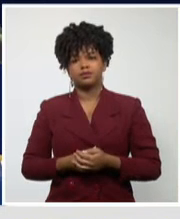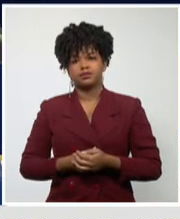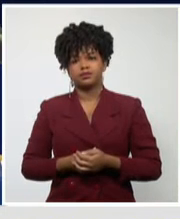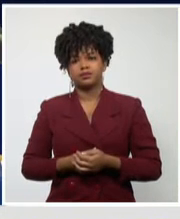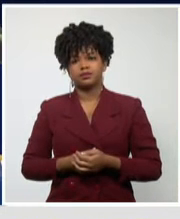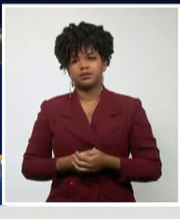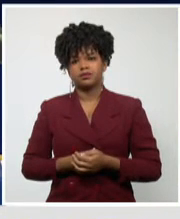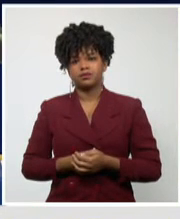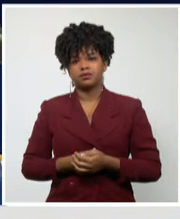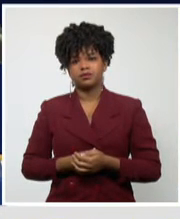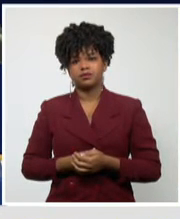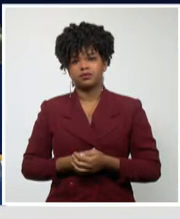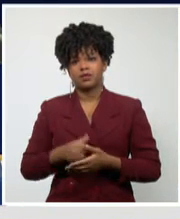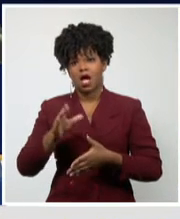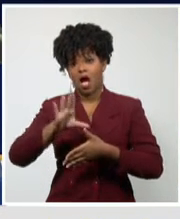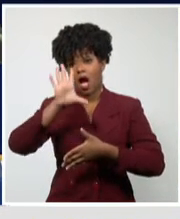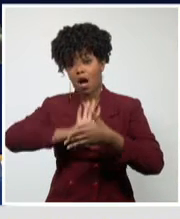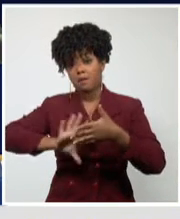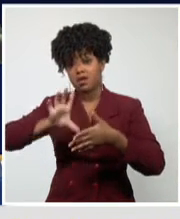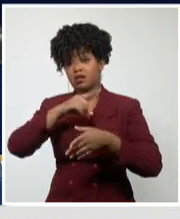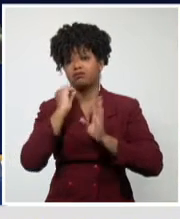Américas, la letalidad es de un